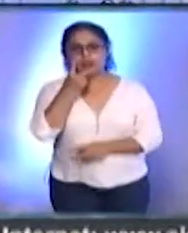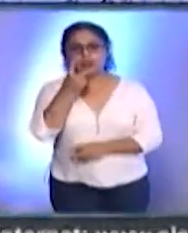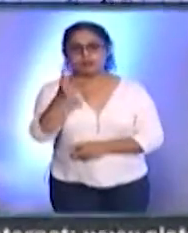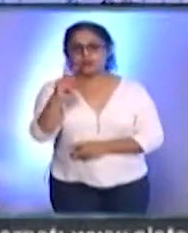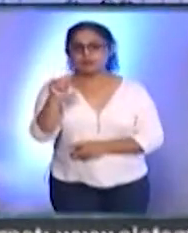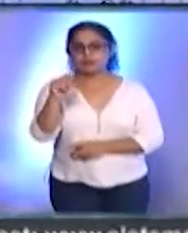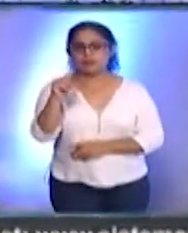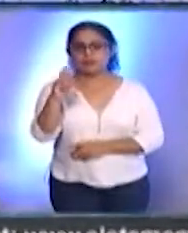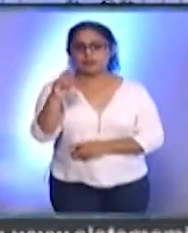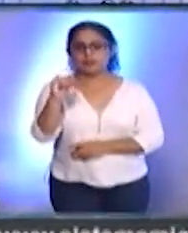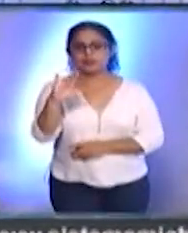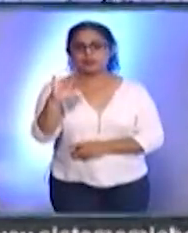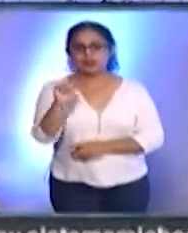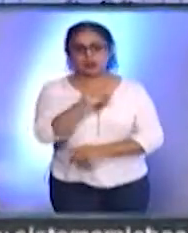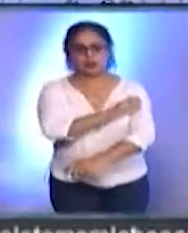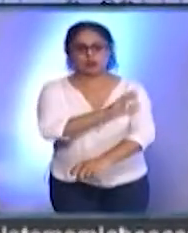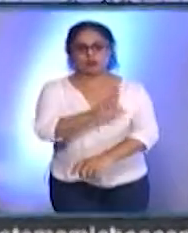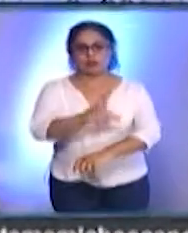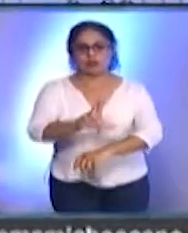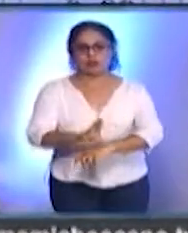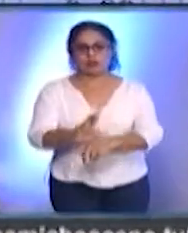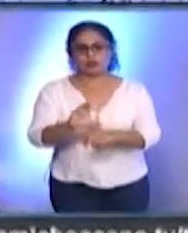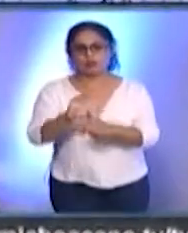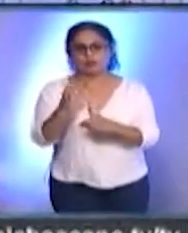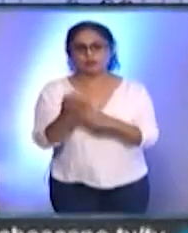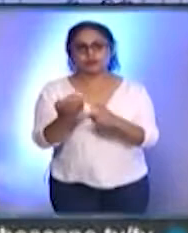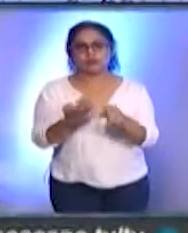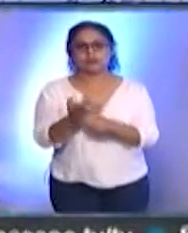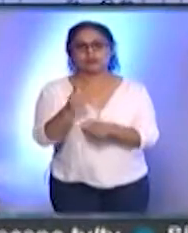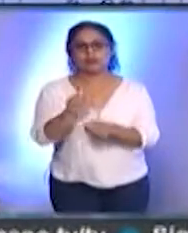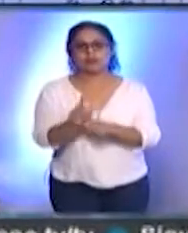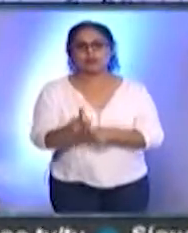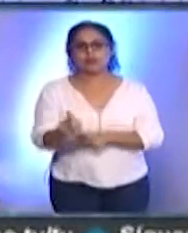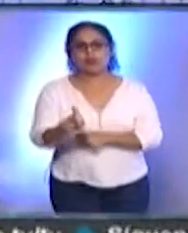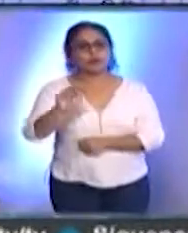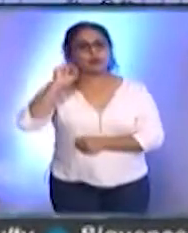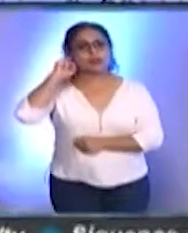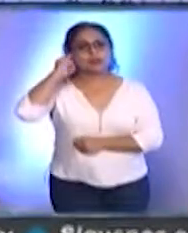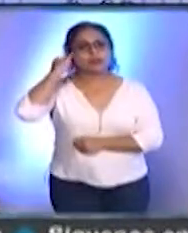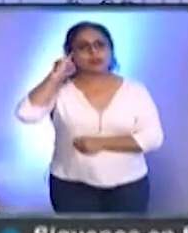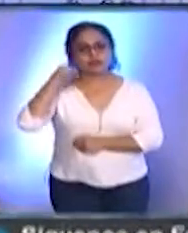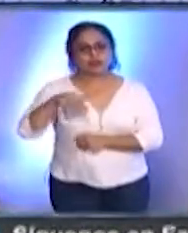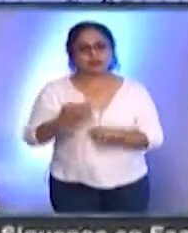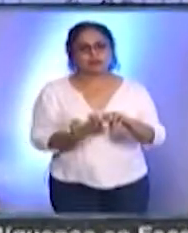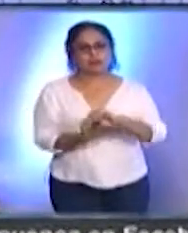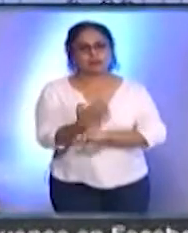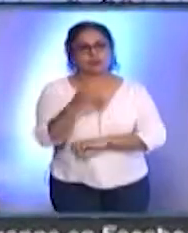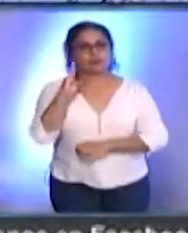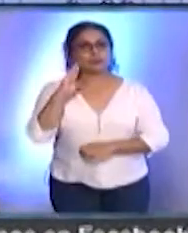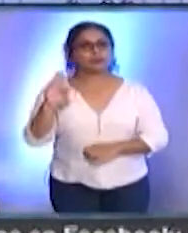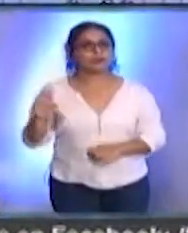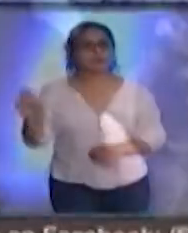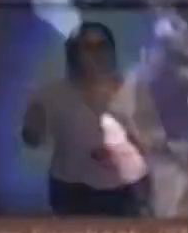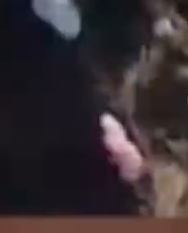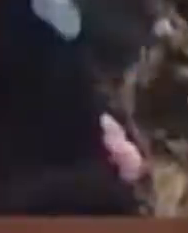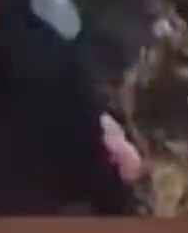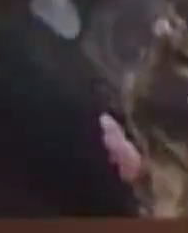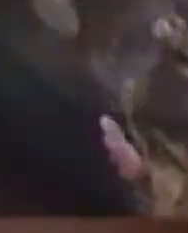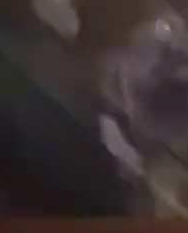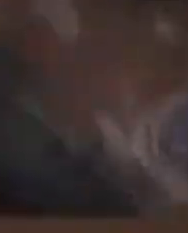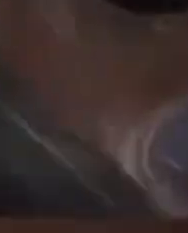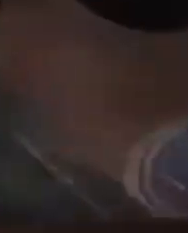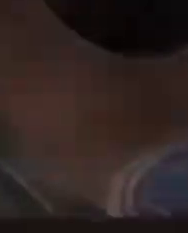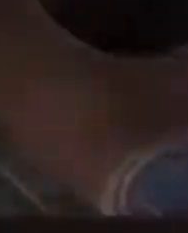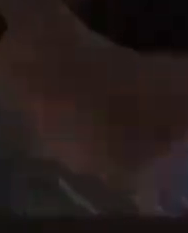Torres, de la Coordinación Jurídica de la Comisión Estatal de Pueblos Indígenas en el estado de Michoacán. A lo largo